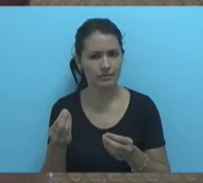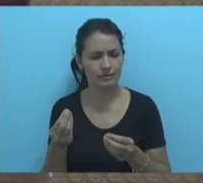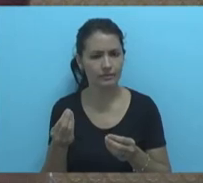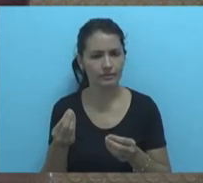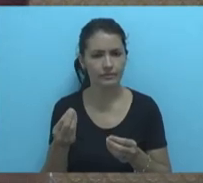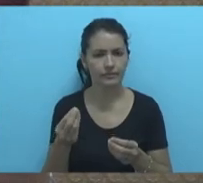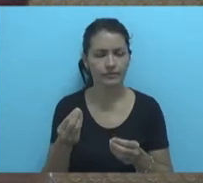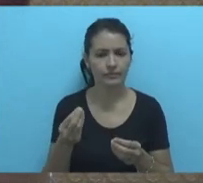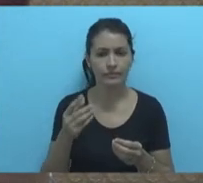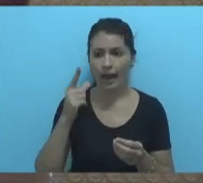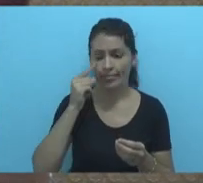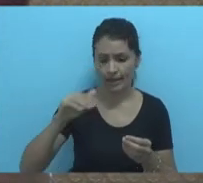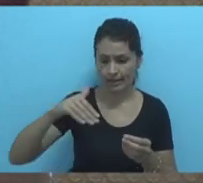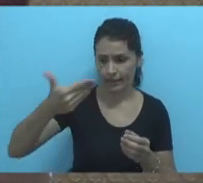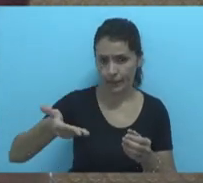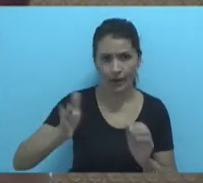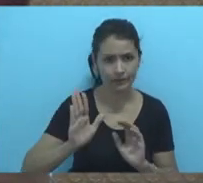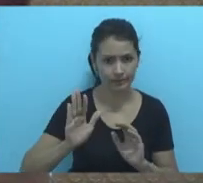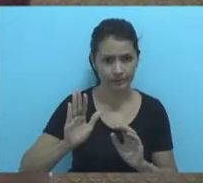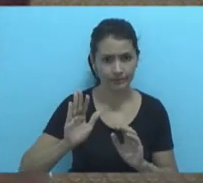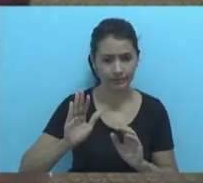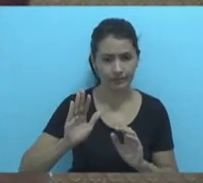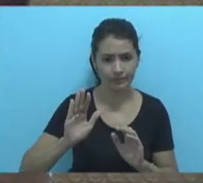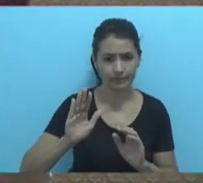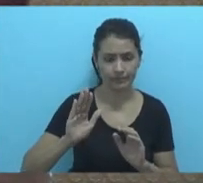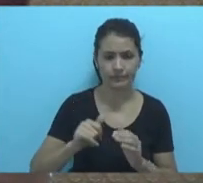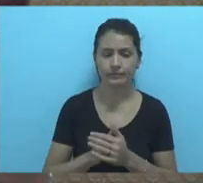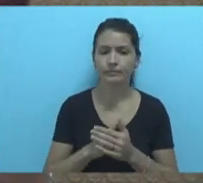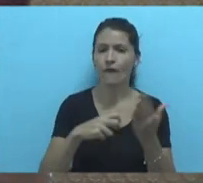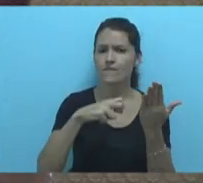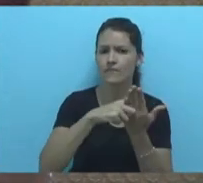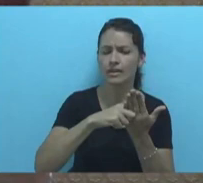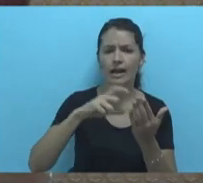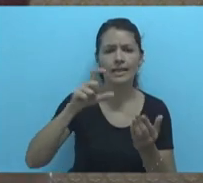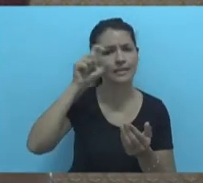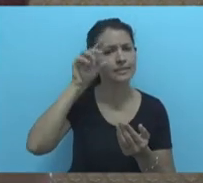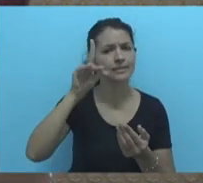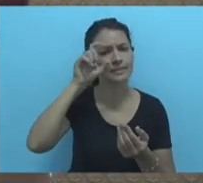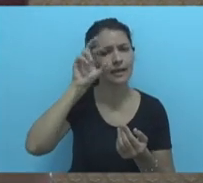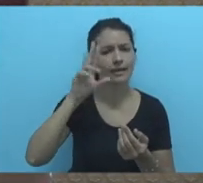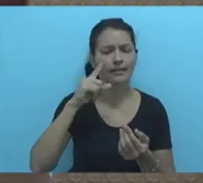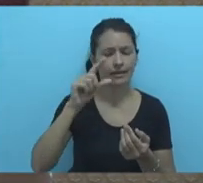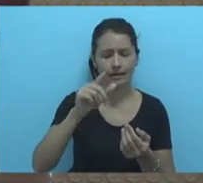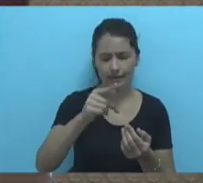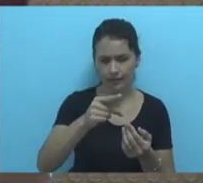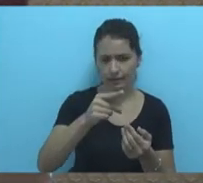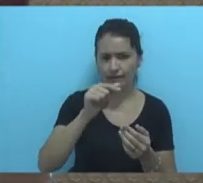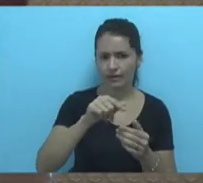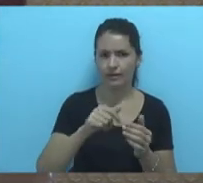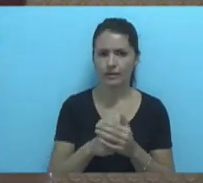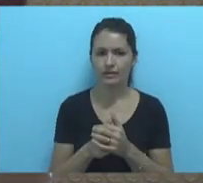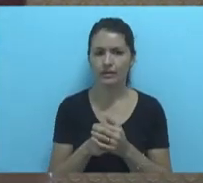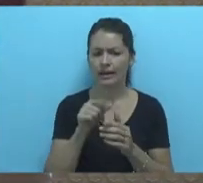cuando Matías Cederi, uno de los fiscales más valientes que tiene la provincia de Santa Fe, que en estos momentos está llevando